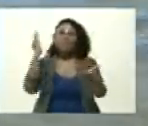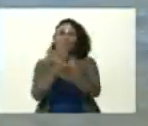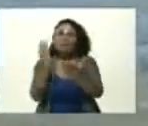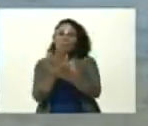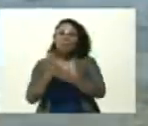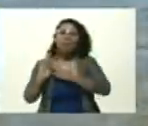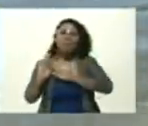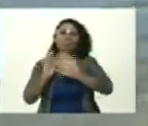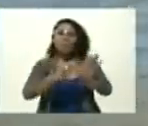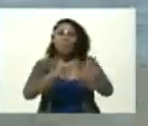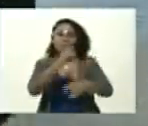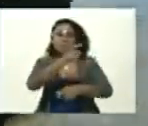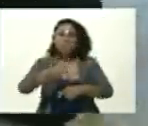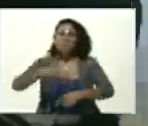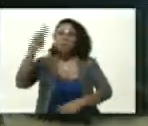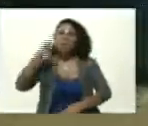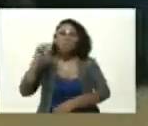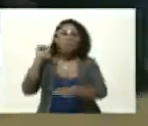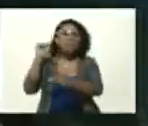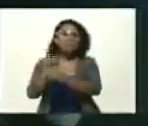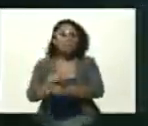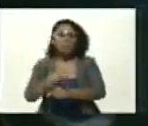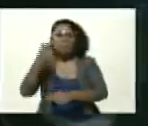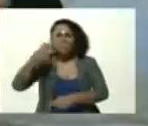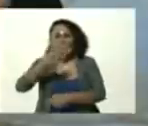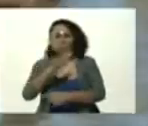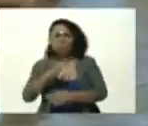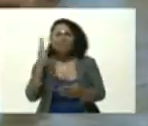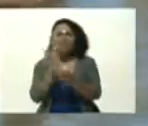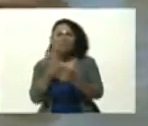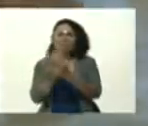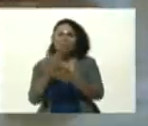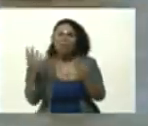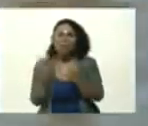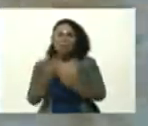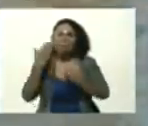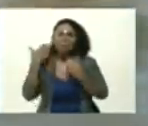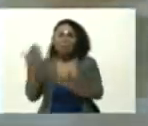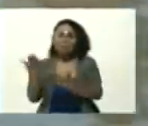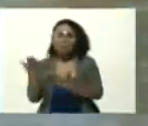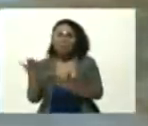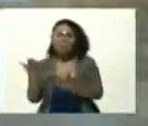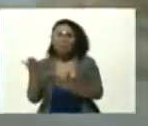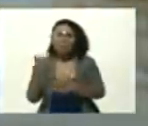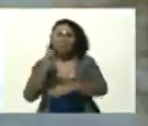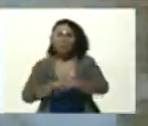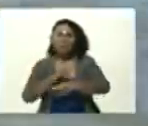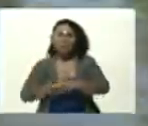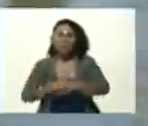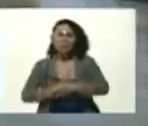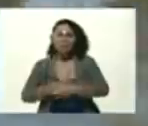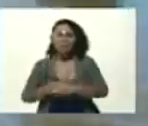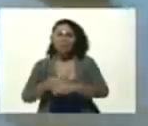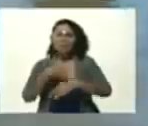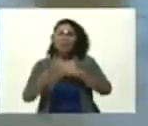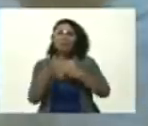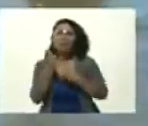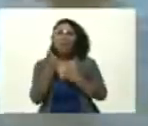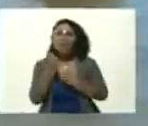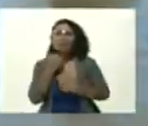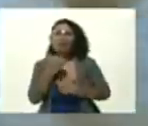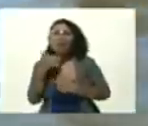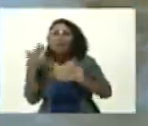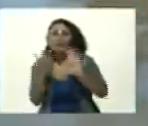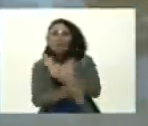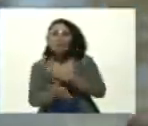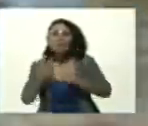estamos con la gente, nunca abandonamos al pueblo, siempre estamos allí, a la hora que hace falta, en el momento que